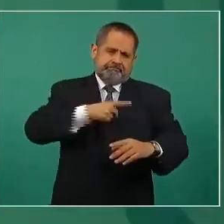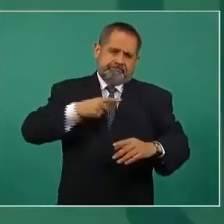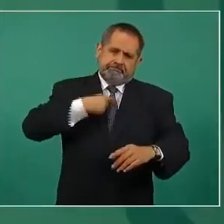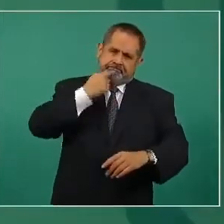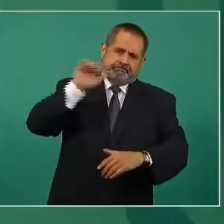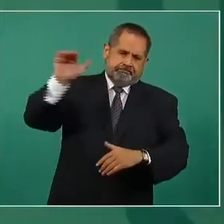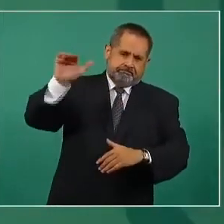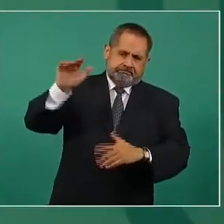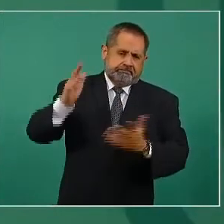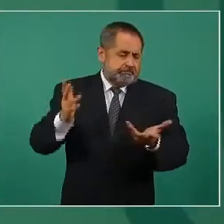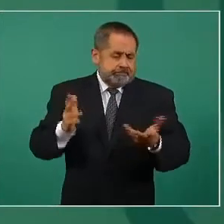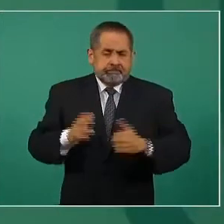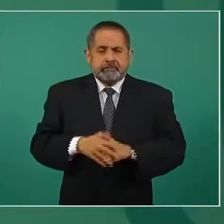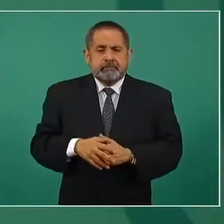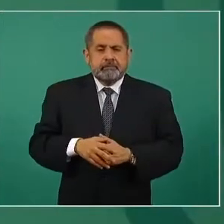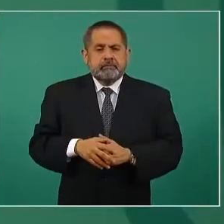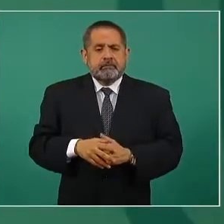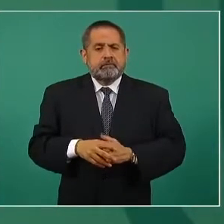el Estado